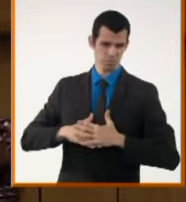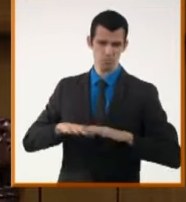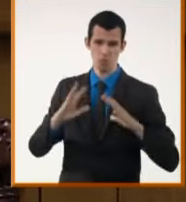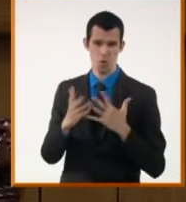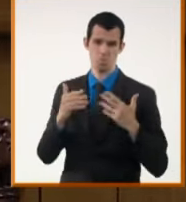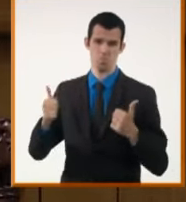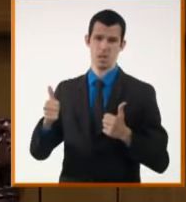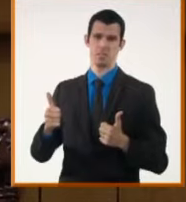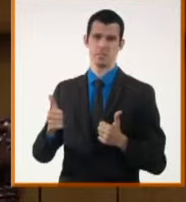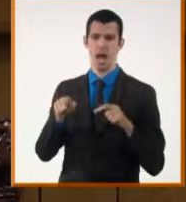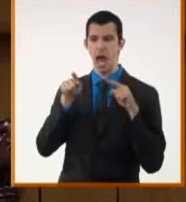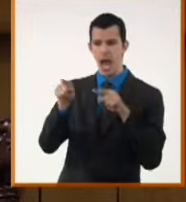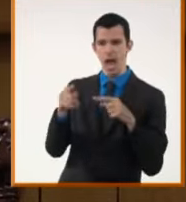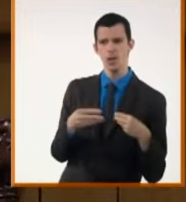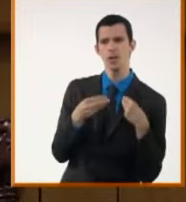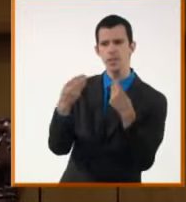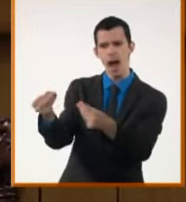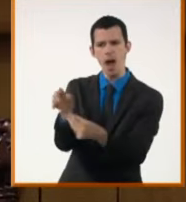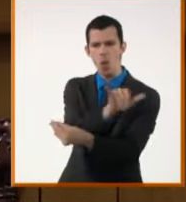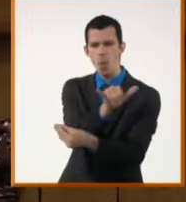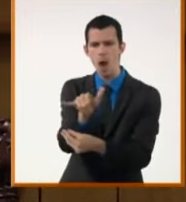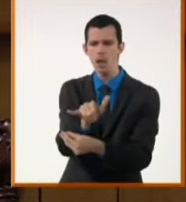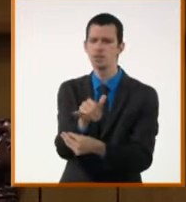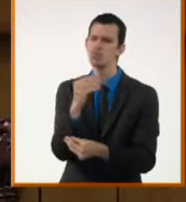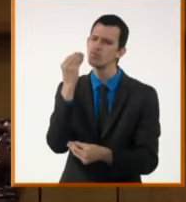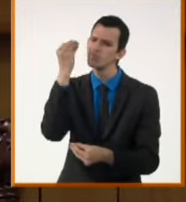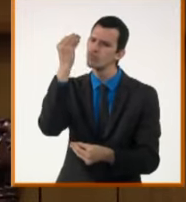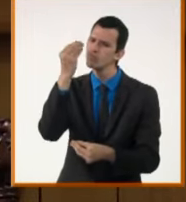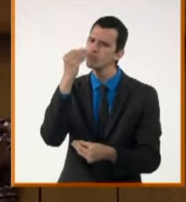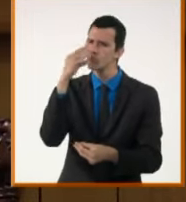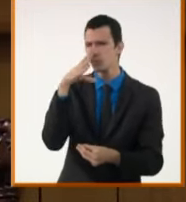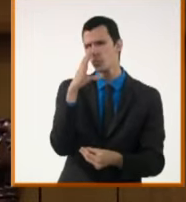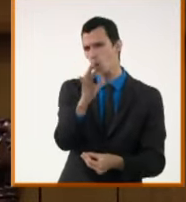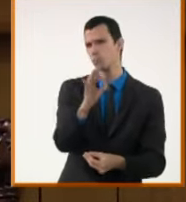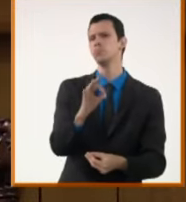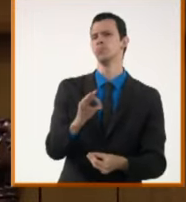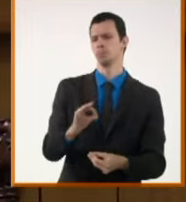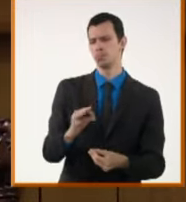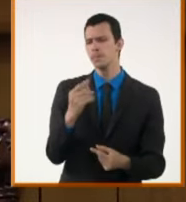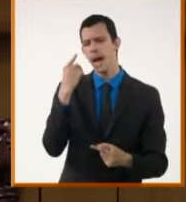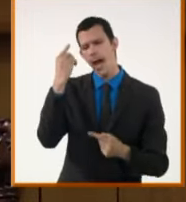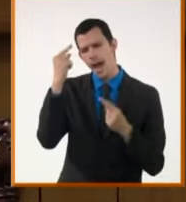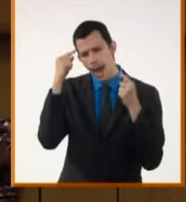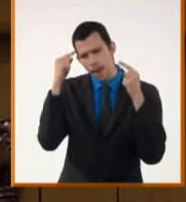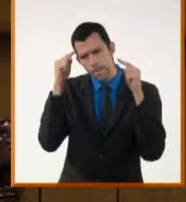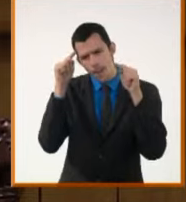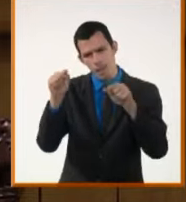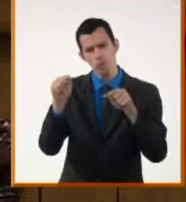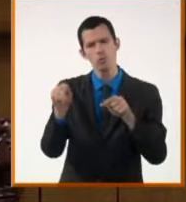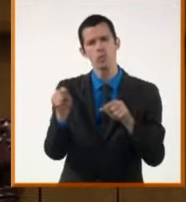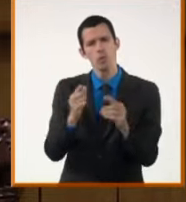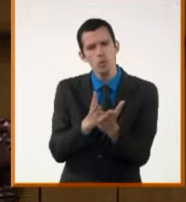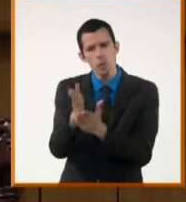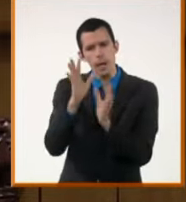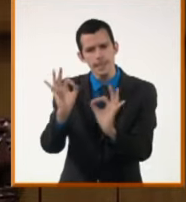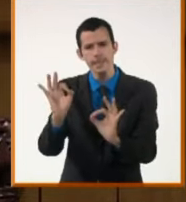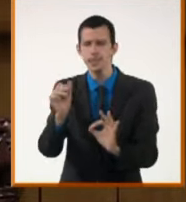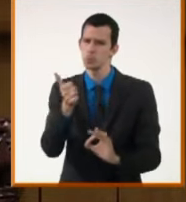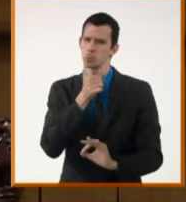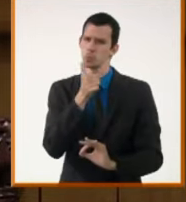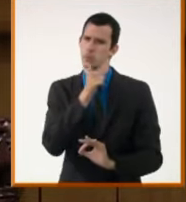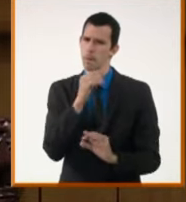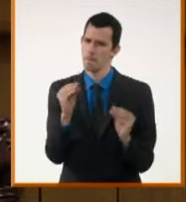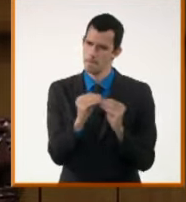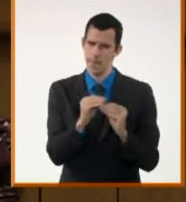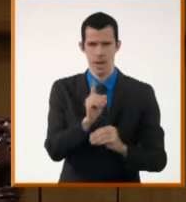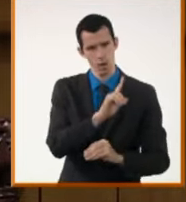de eliminación de los subsidios, se trabaja intensamente por el Ministerio de Economía para una actualización de qué es lo que es